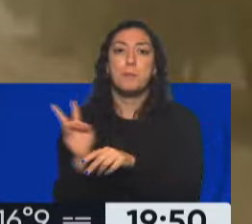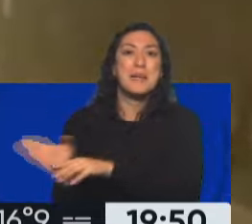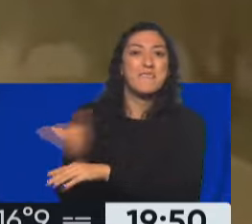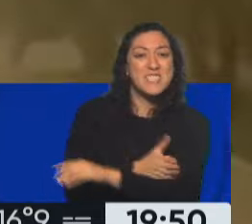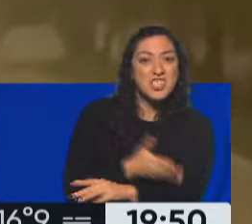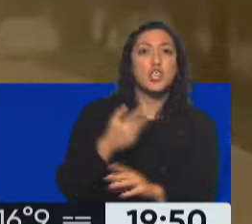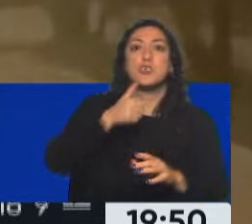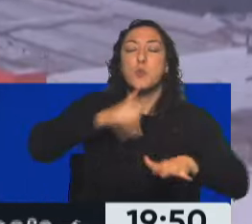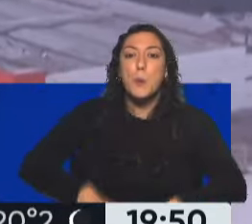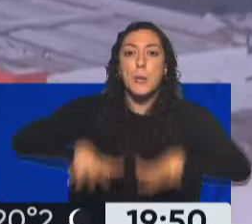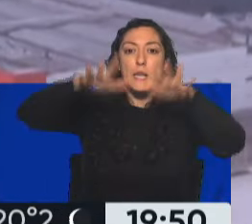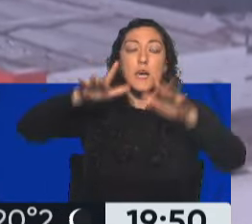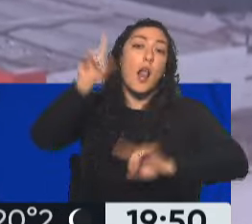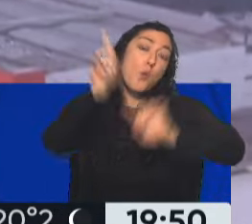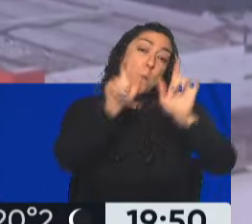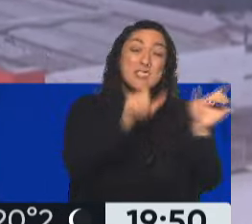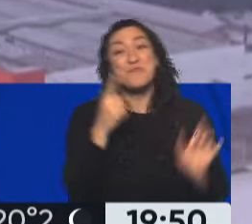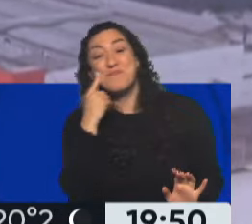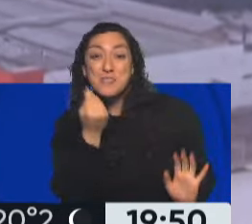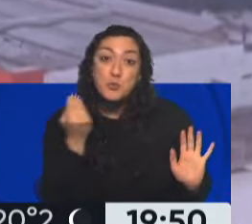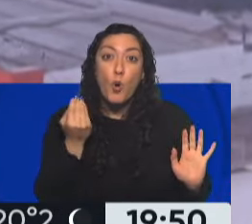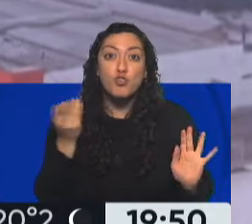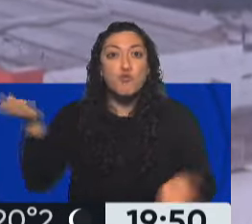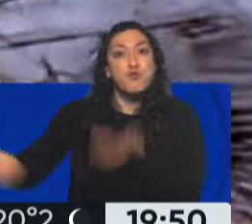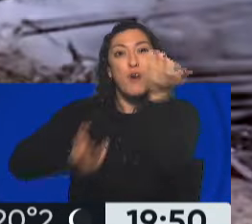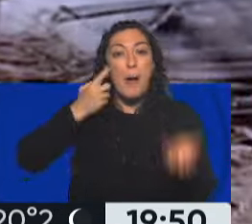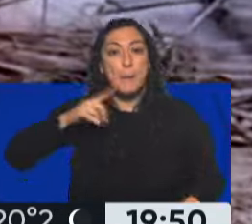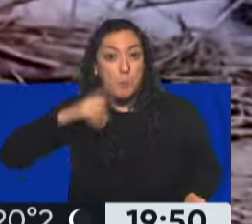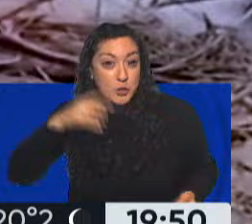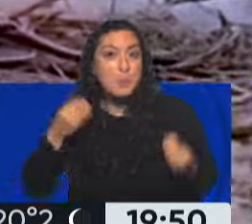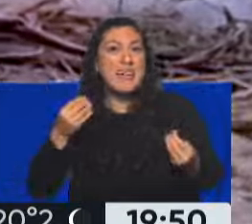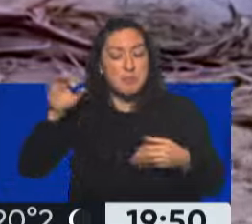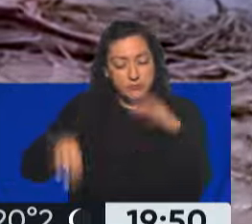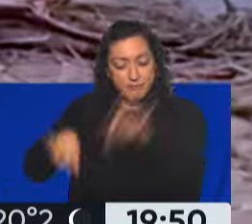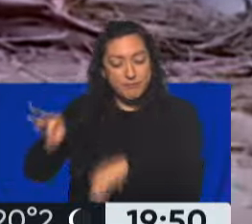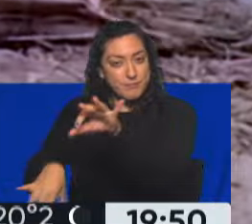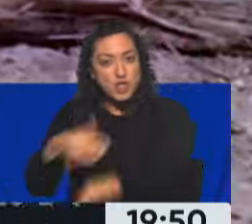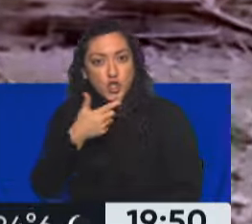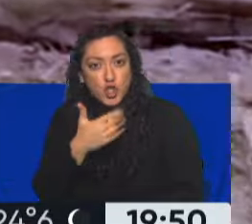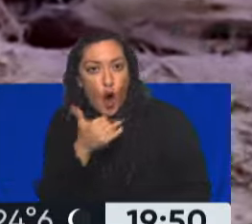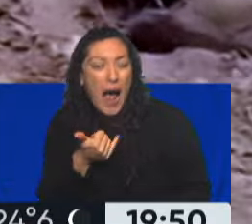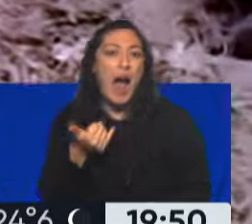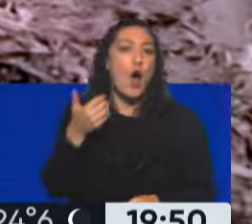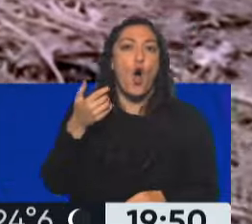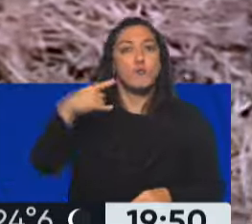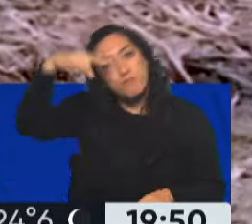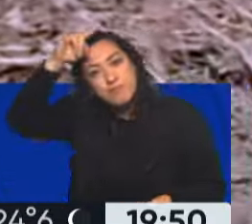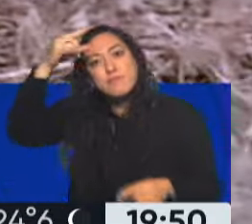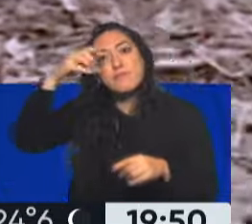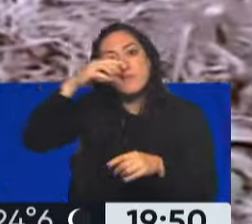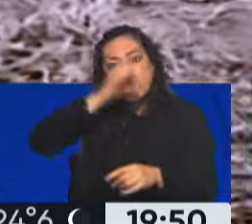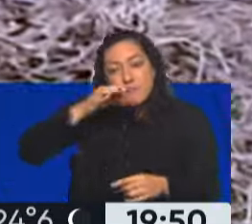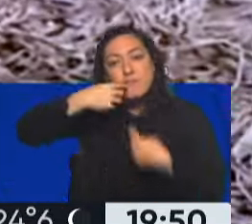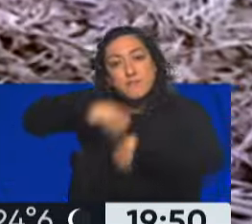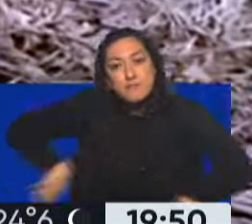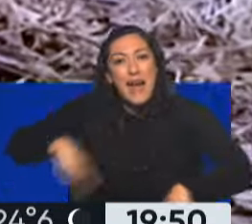hay algún que otro vivaracho que lo prende fuego para poder plantar soja o poner ganadería. Esto genera que perdamos